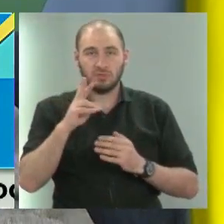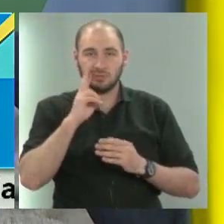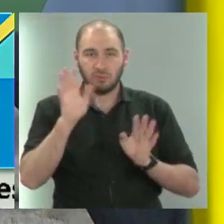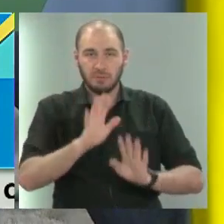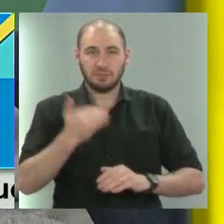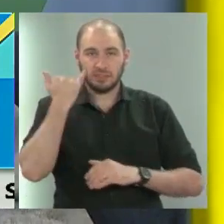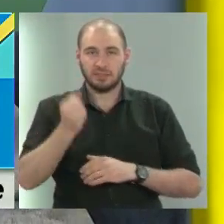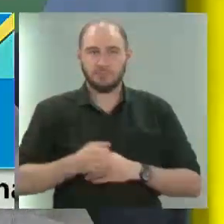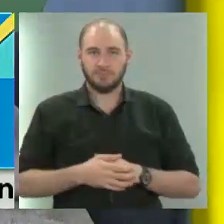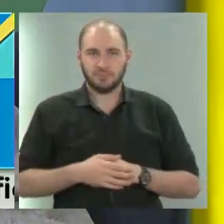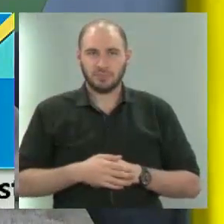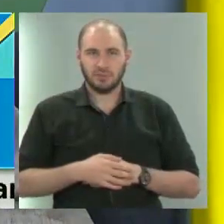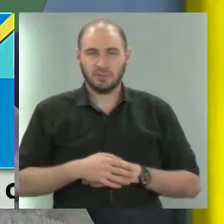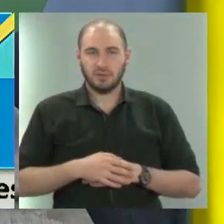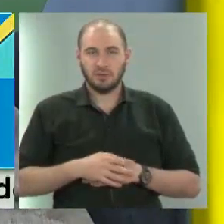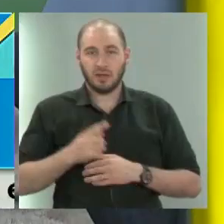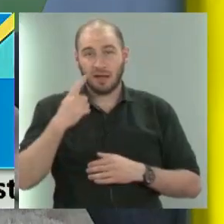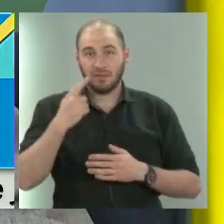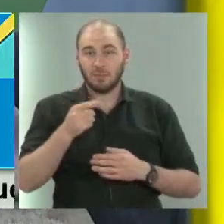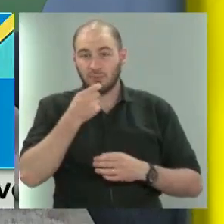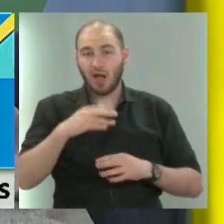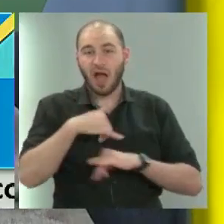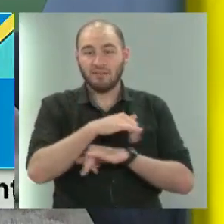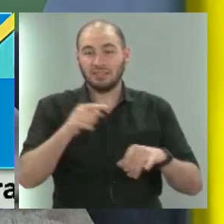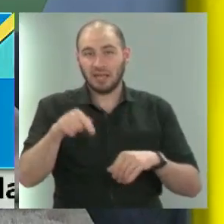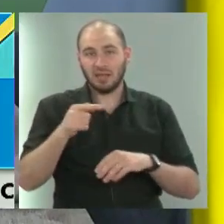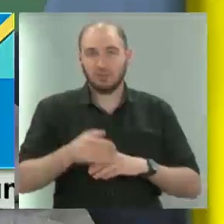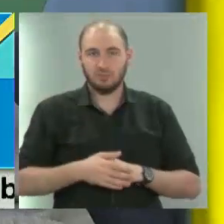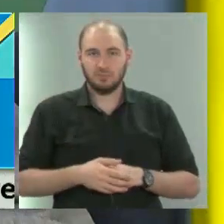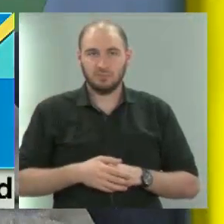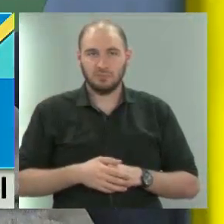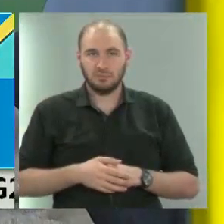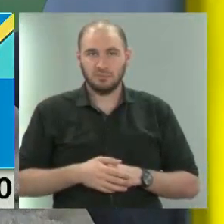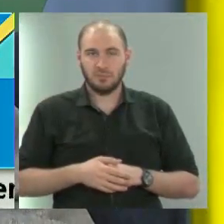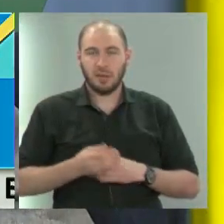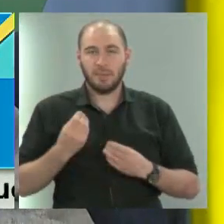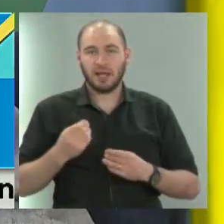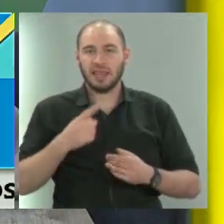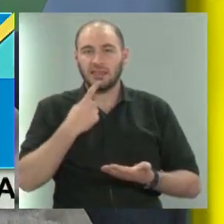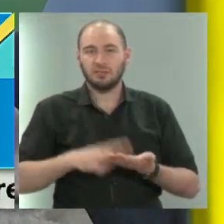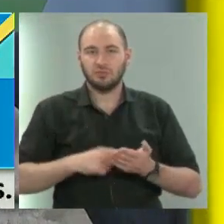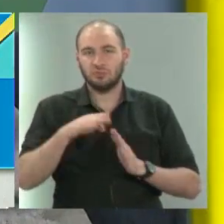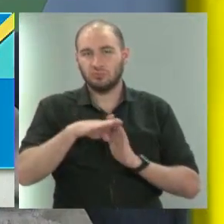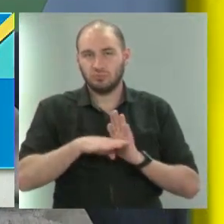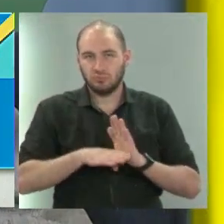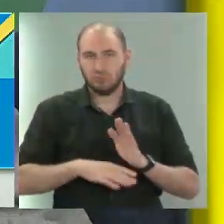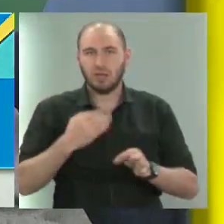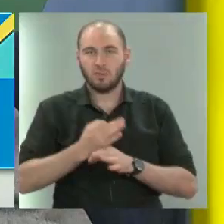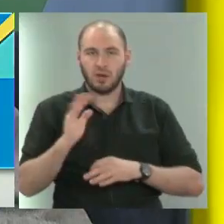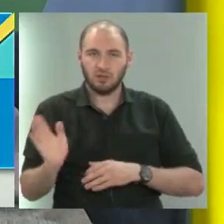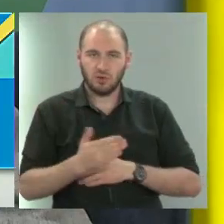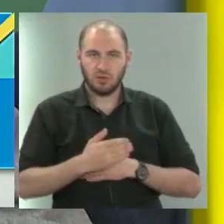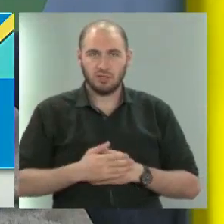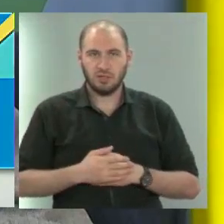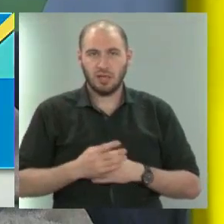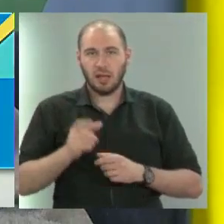hecho. No costaba nada haber anunciado esto para tomar todas las medidas del caso en las escuelas,